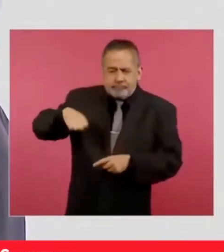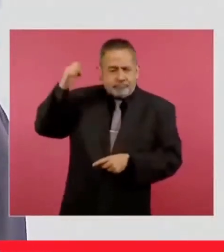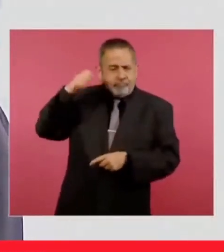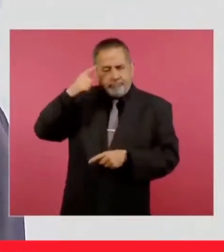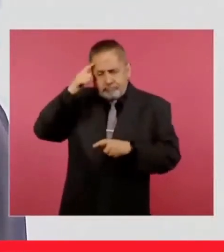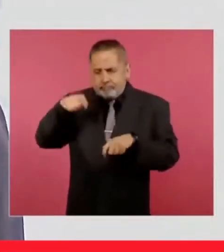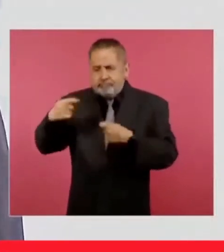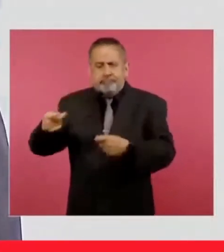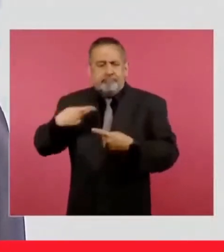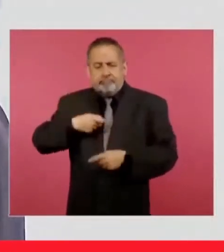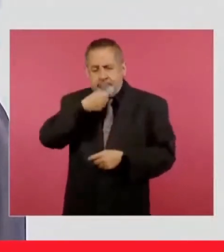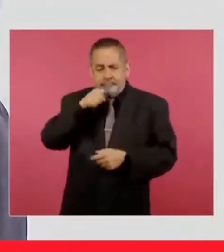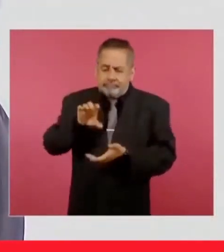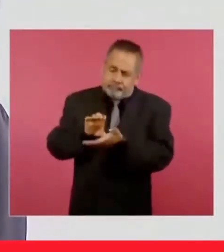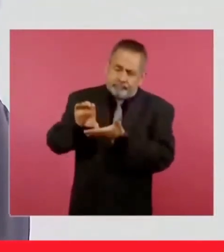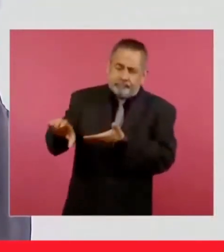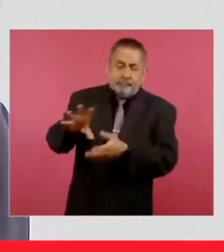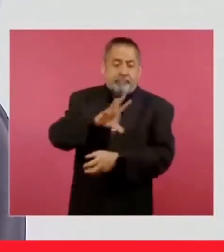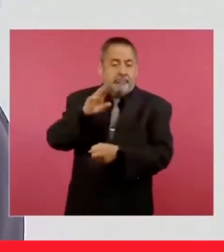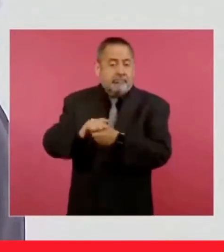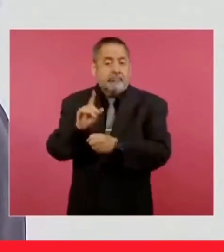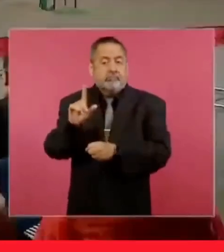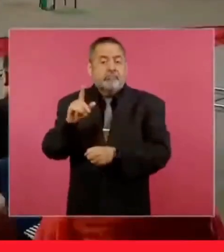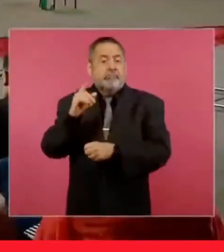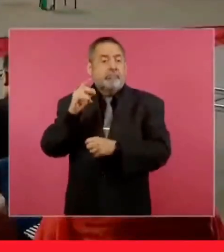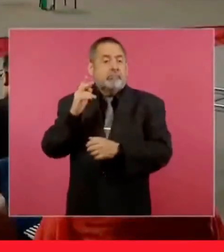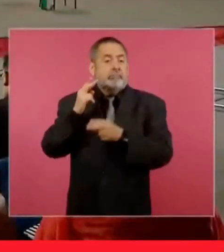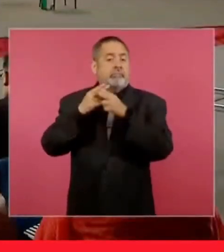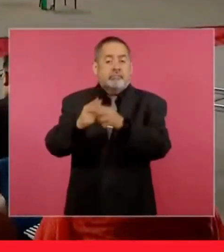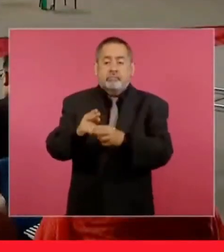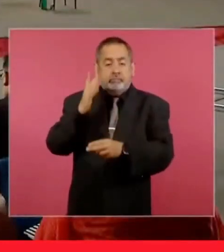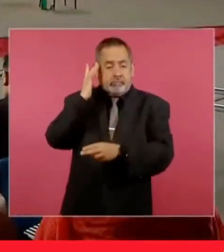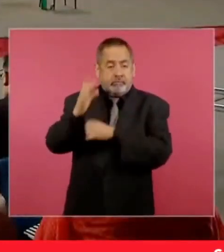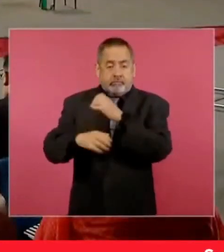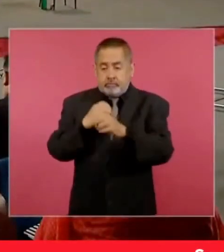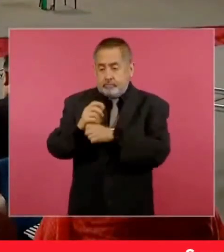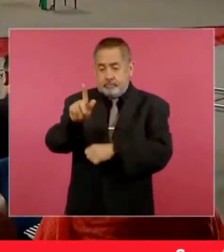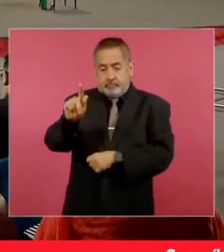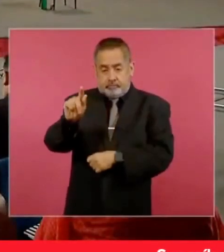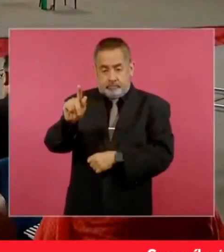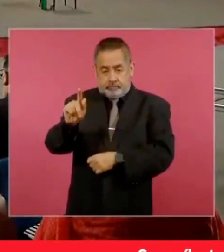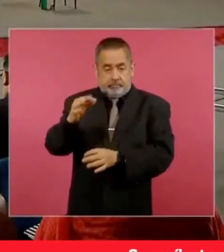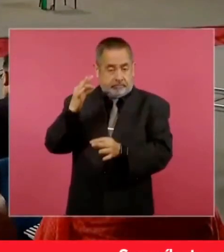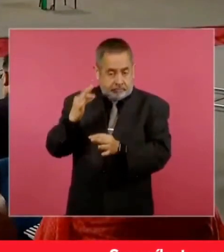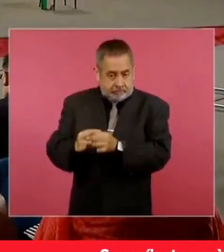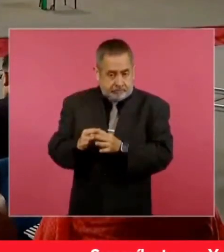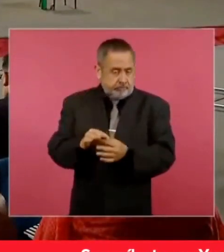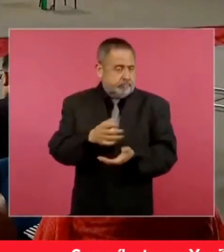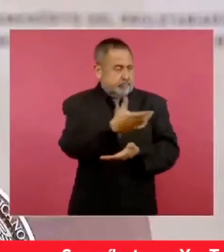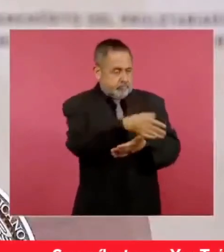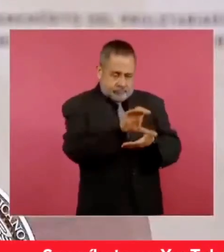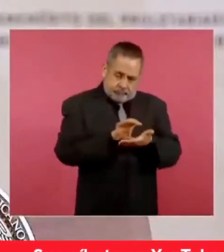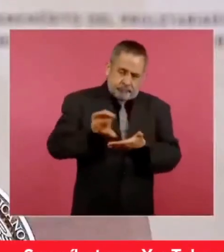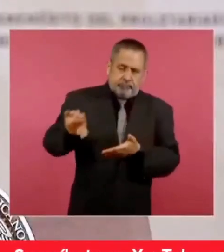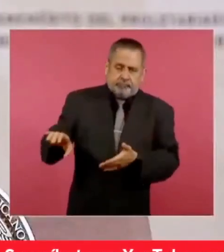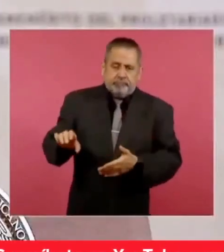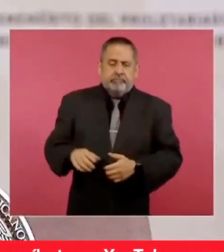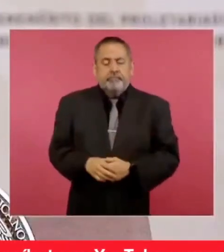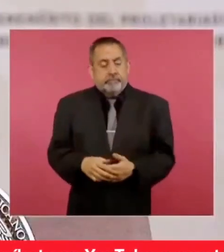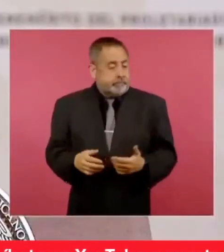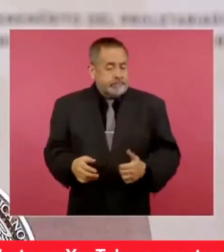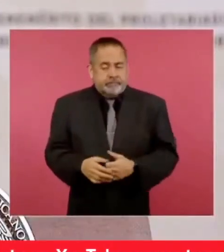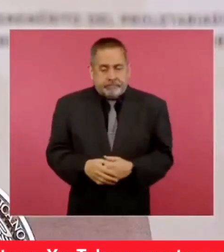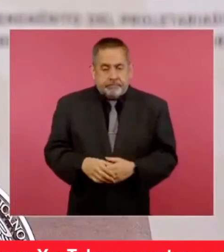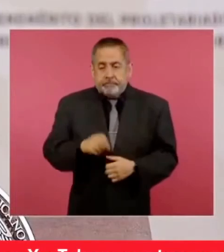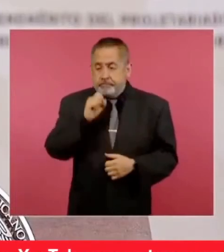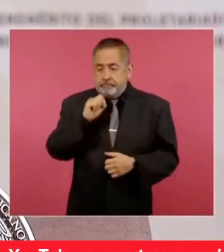de los trabajadores que cumplan 70 años al Fondo de Pensiones para el Bienestar. El fondo también se integrará